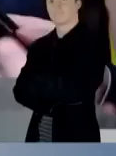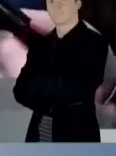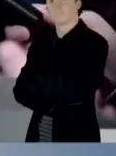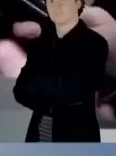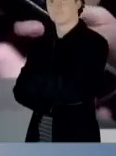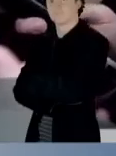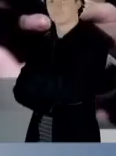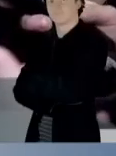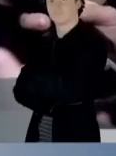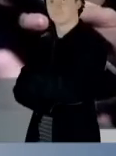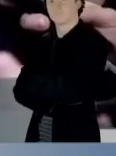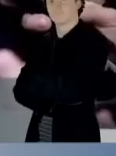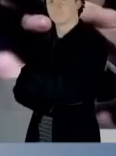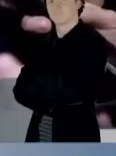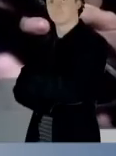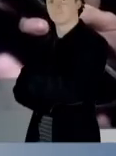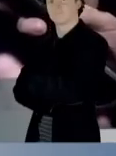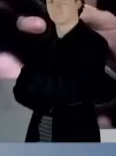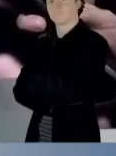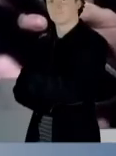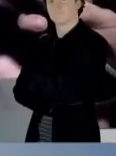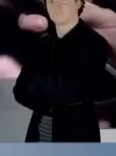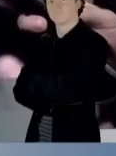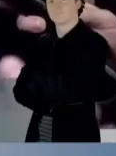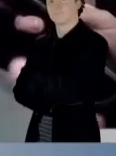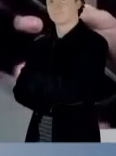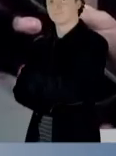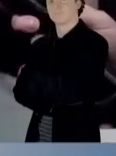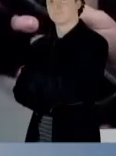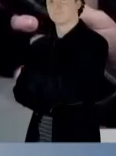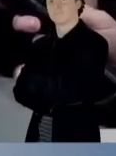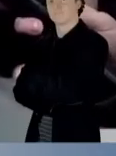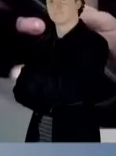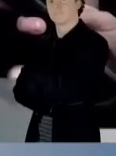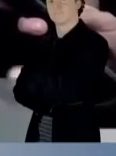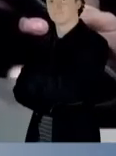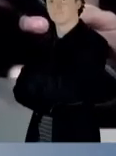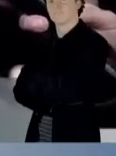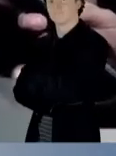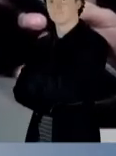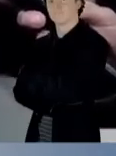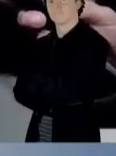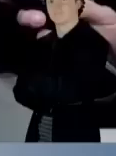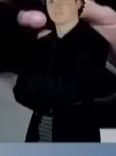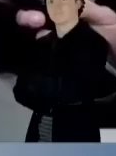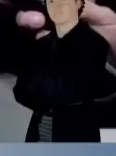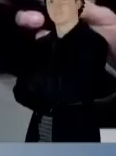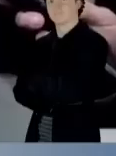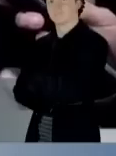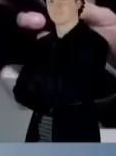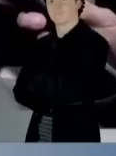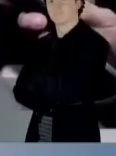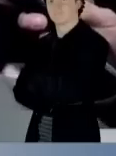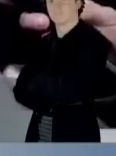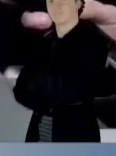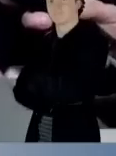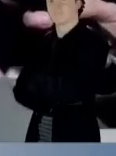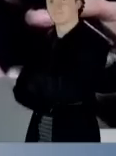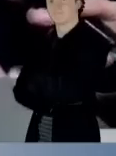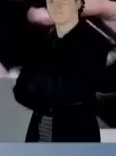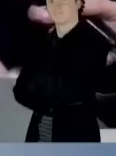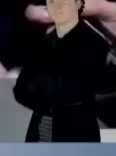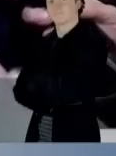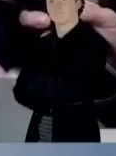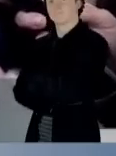yo lo recuerdo porque uno lo reportaba decía es que él es el padre de las cuartas separadas de chile con Perú mientras peleamos en la diplomacia en el mundo